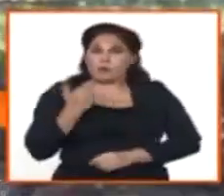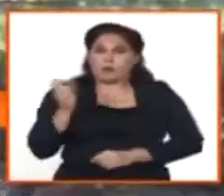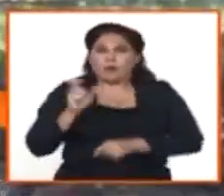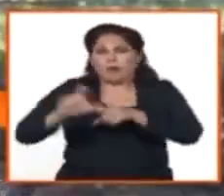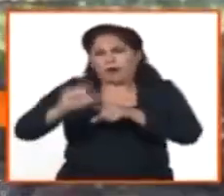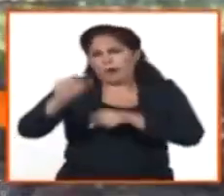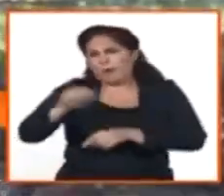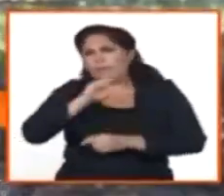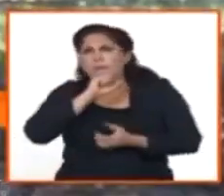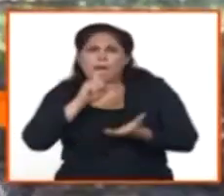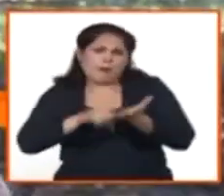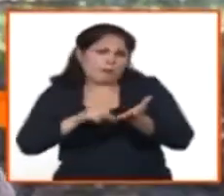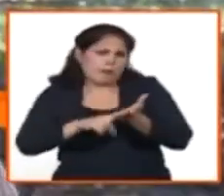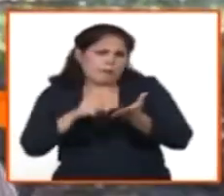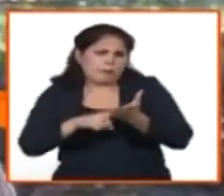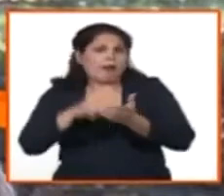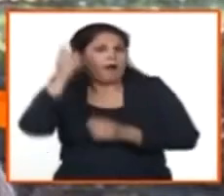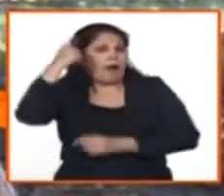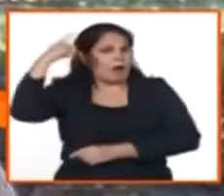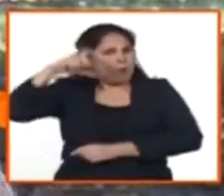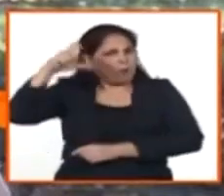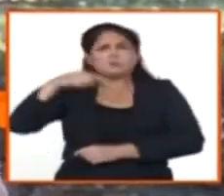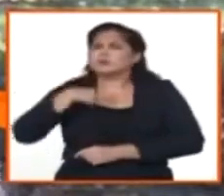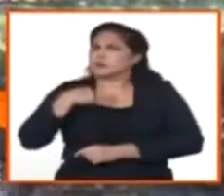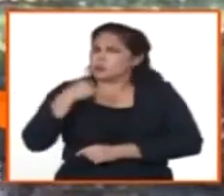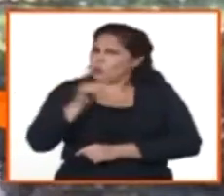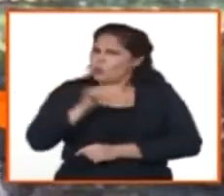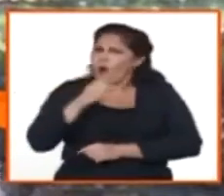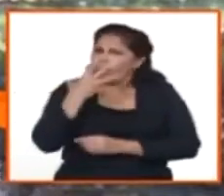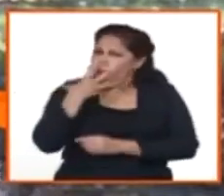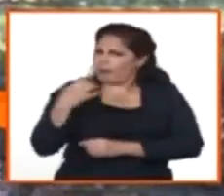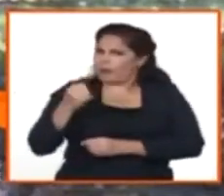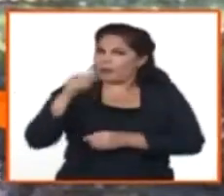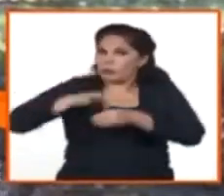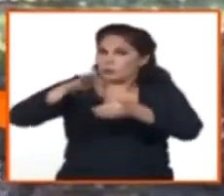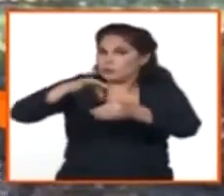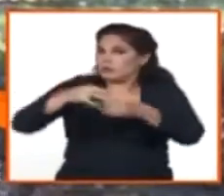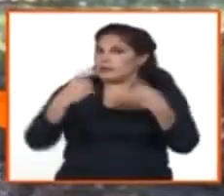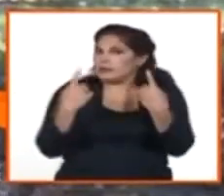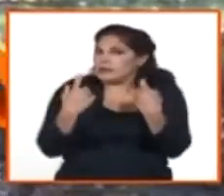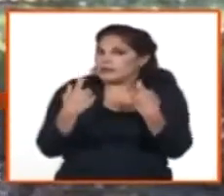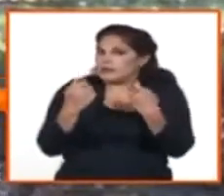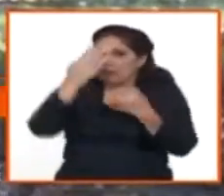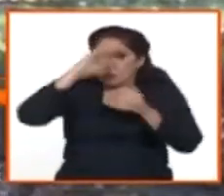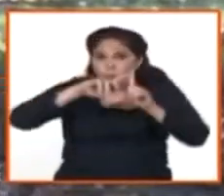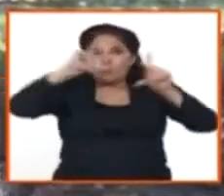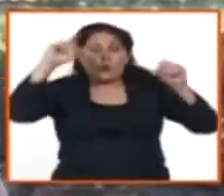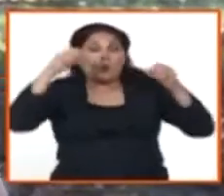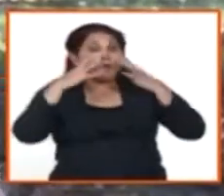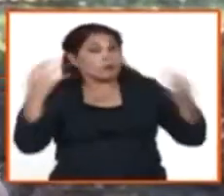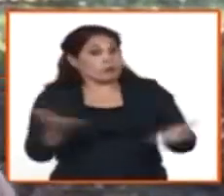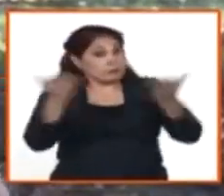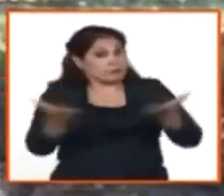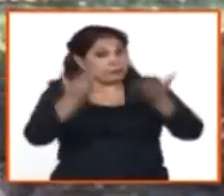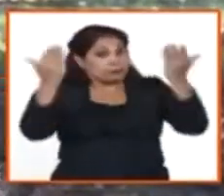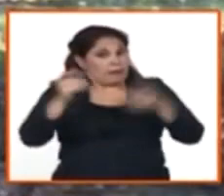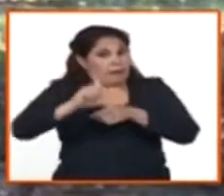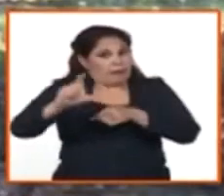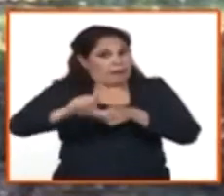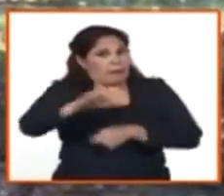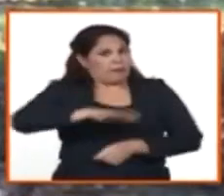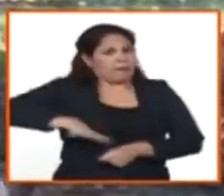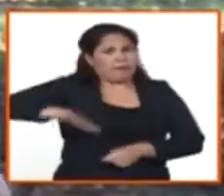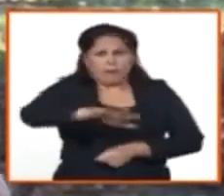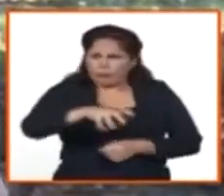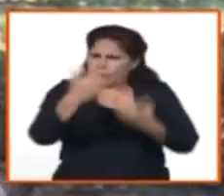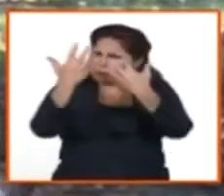mi papá era campesino de referencia y siempre me gustó. Y la necesidad del país también, sabemos que se necesita